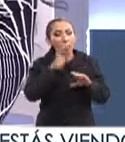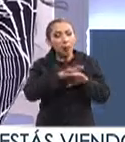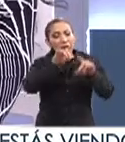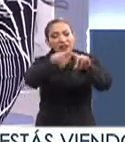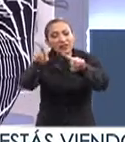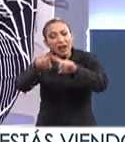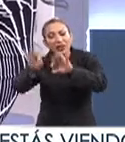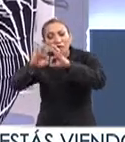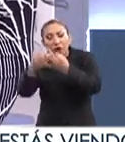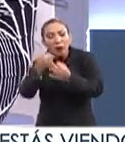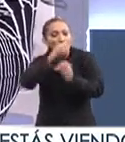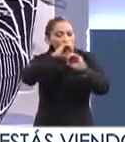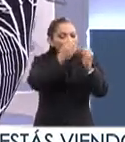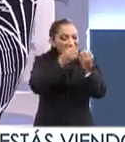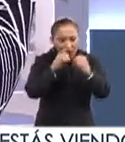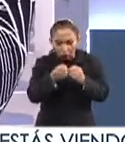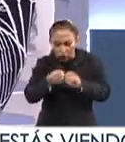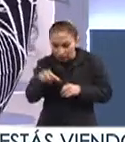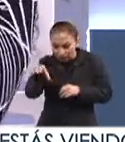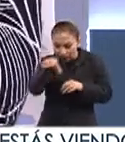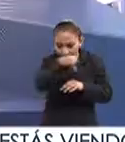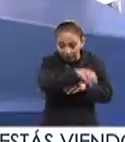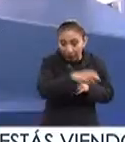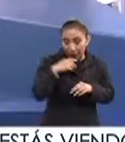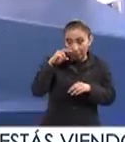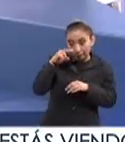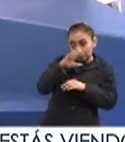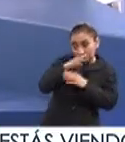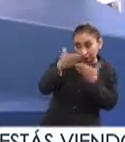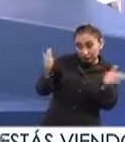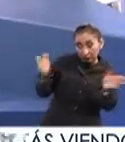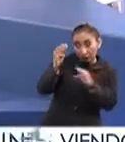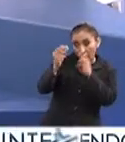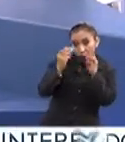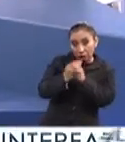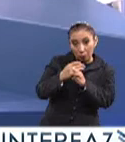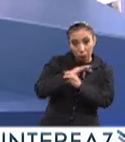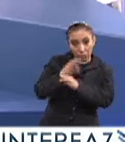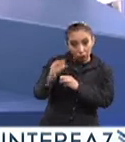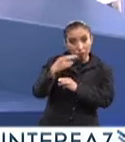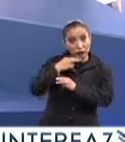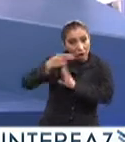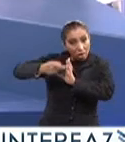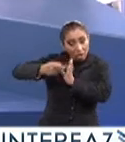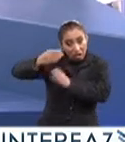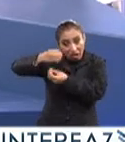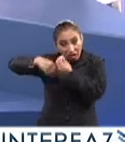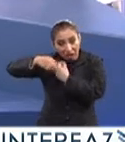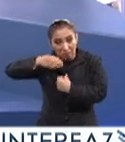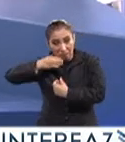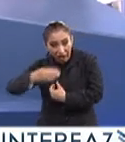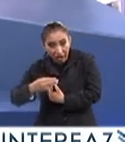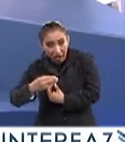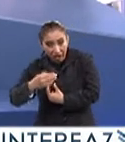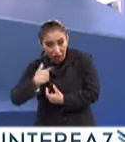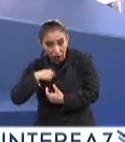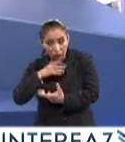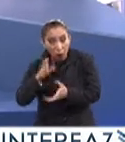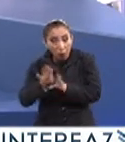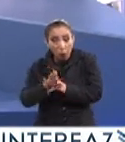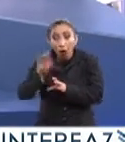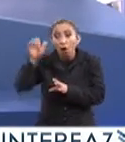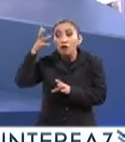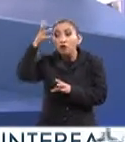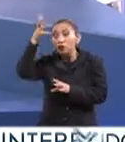diversidad de formas de organización. Pero a nivel mundial estamos no siendo sustentables, es decir, no estamos dejando a